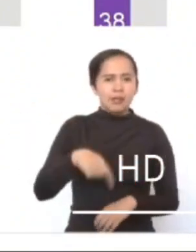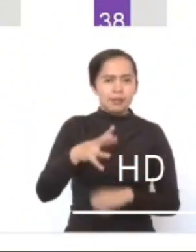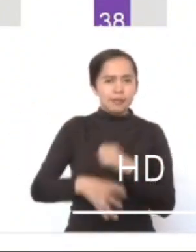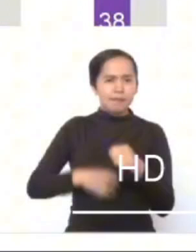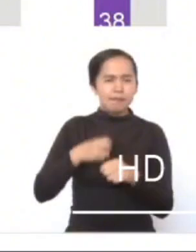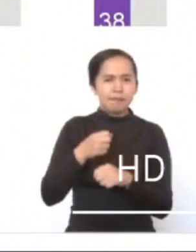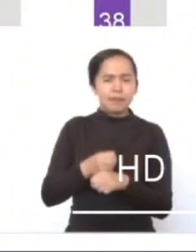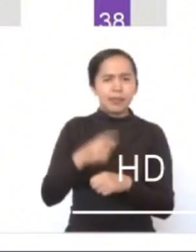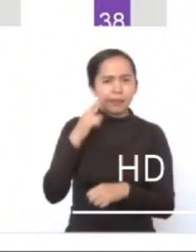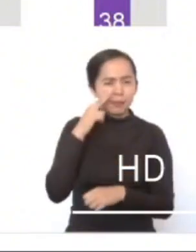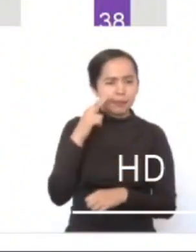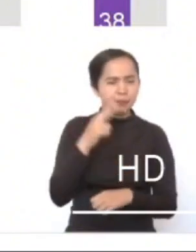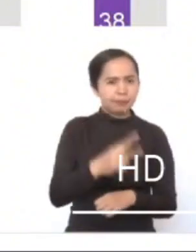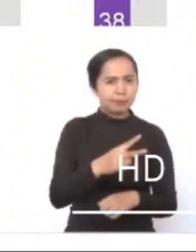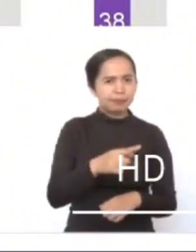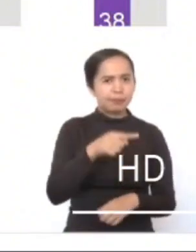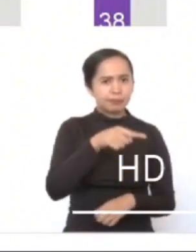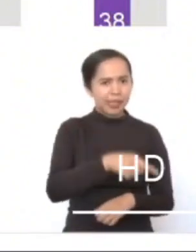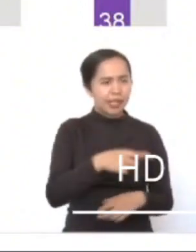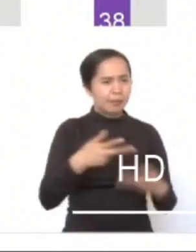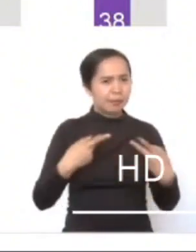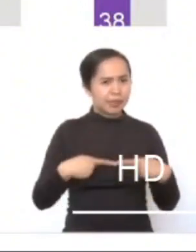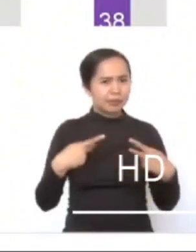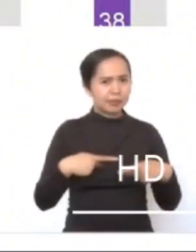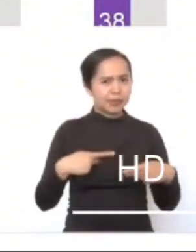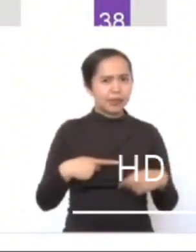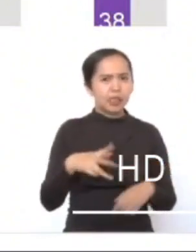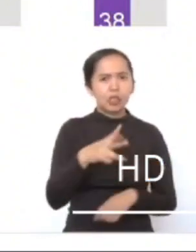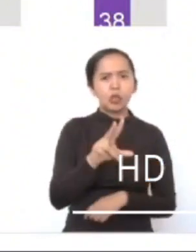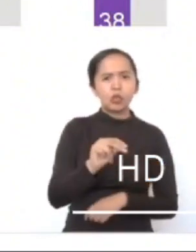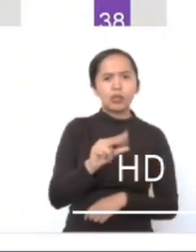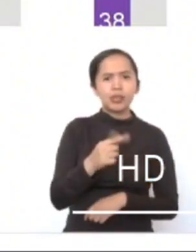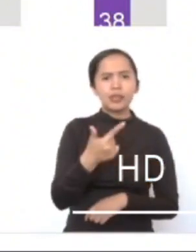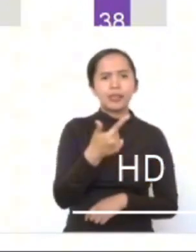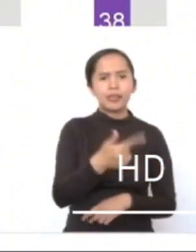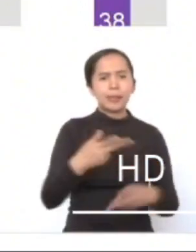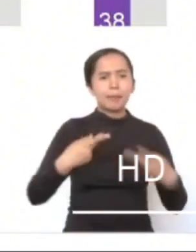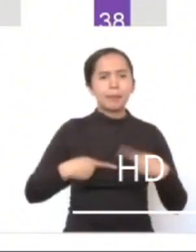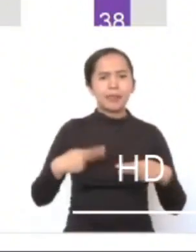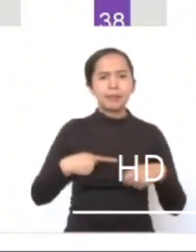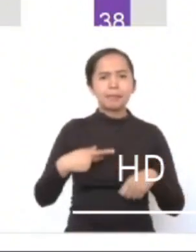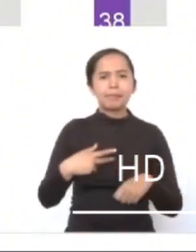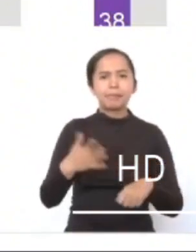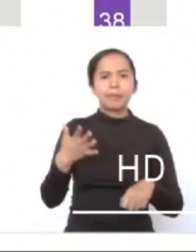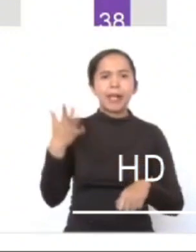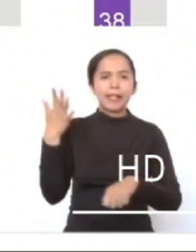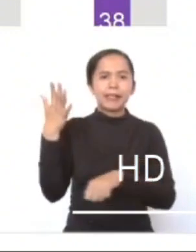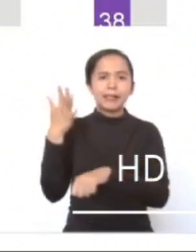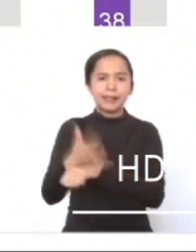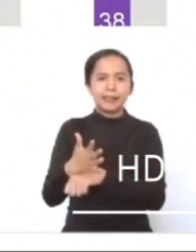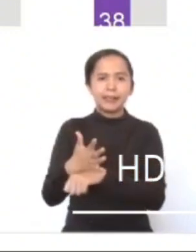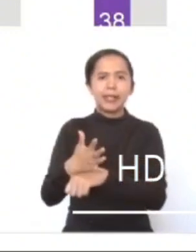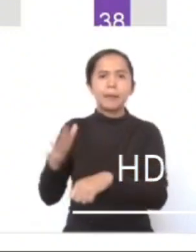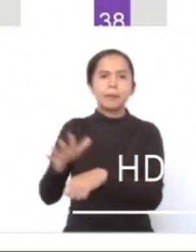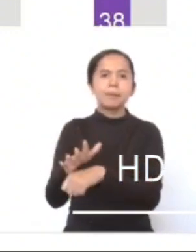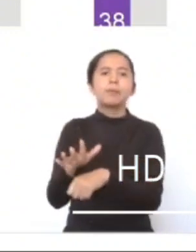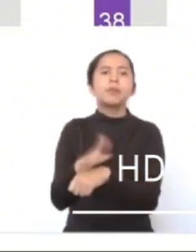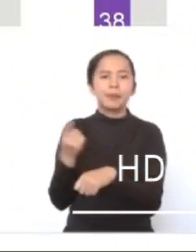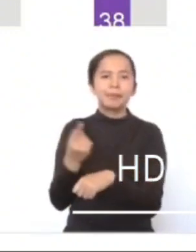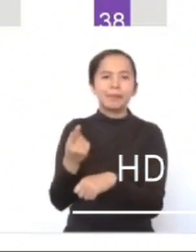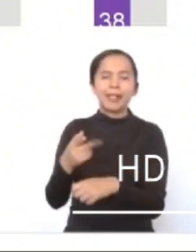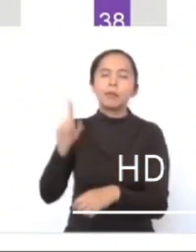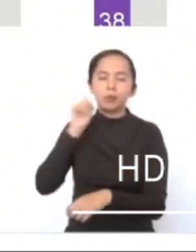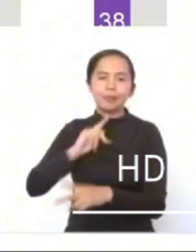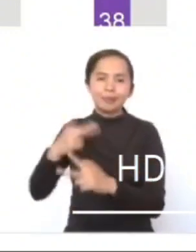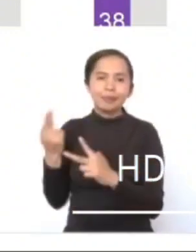conseguido la vinculación a proceso de 87 personas imputadas por feminicidio. Quiero